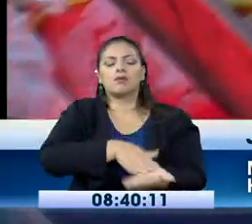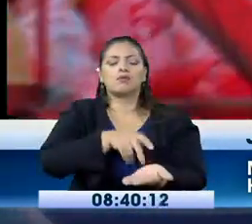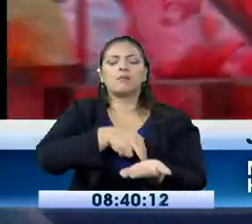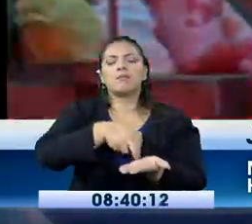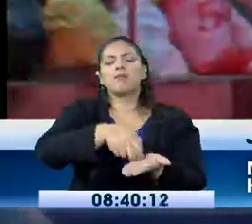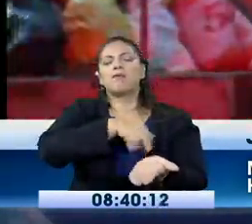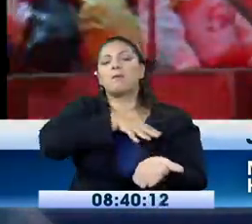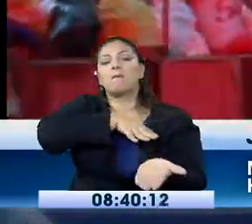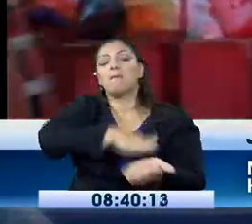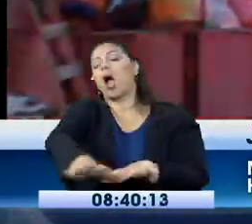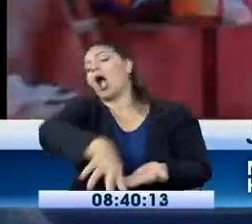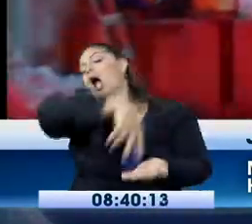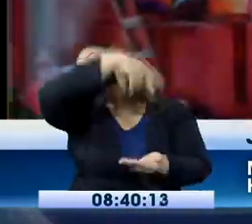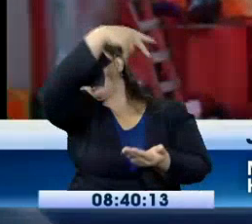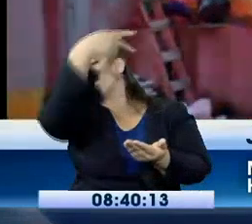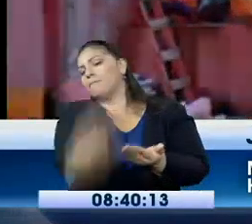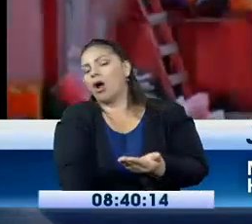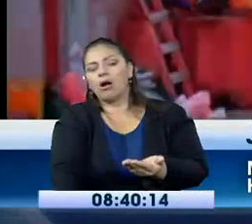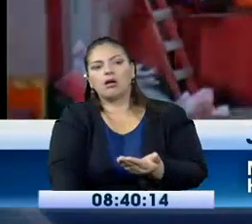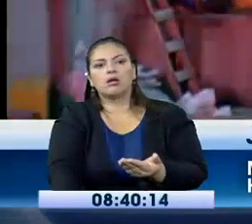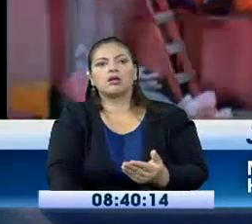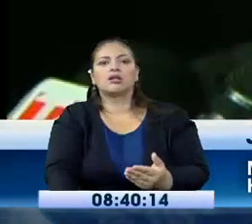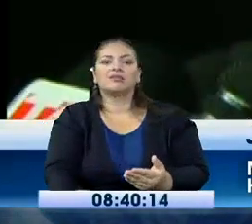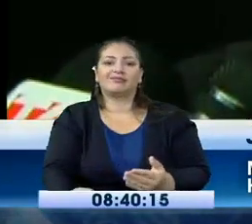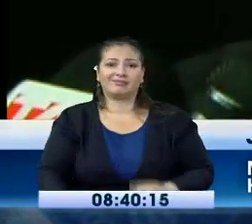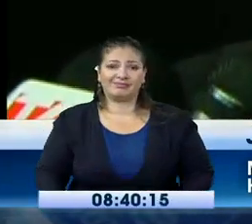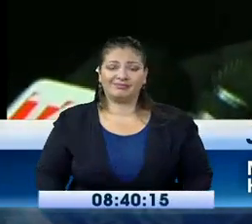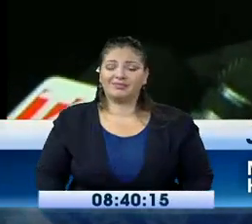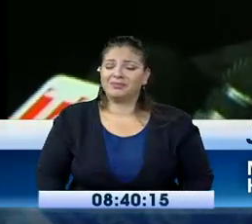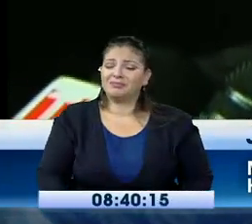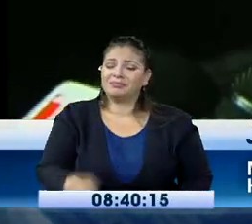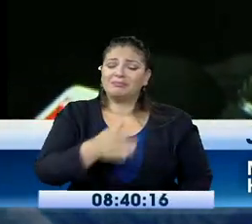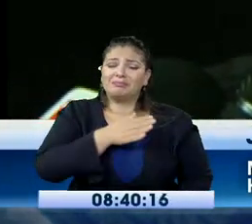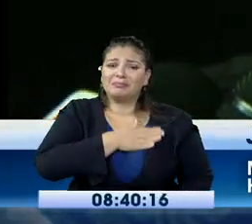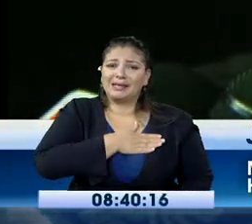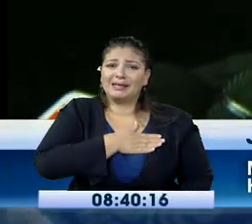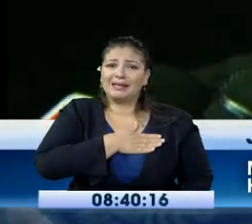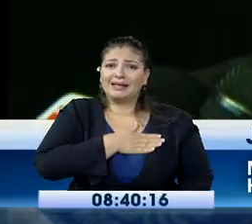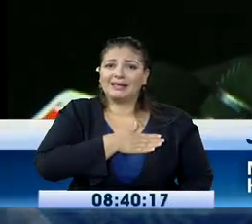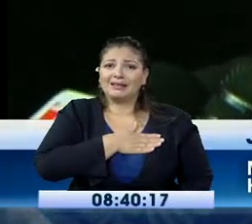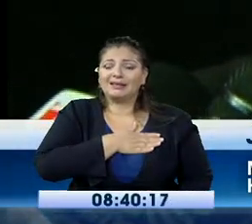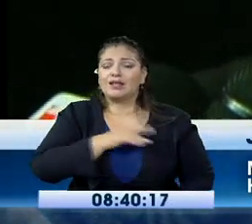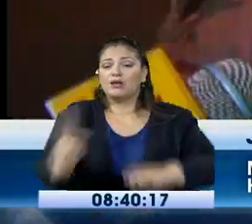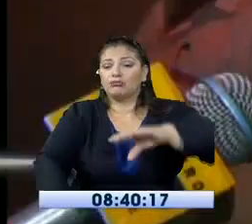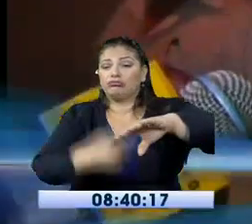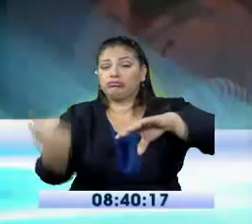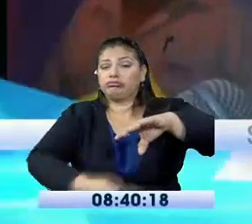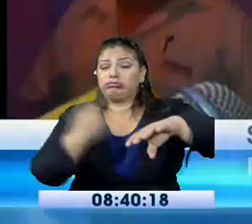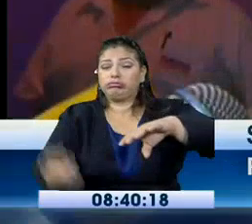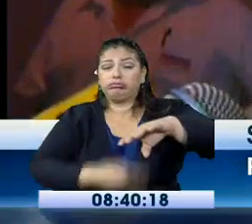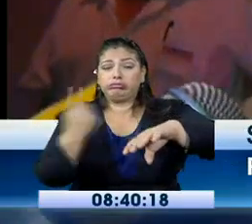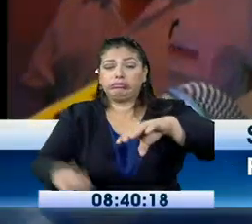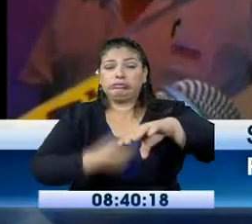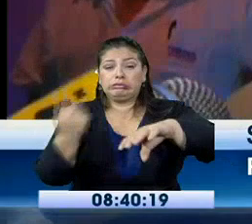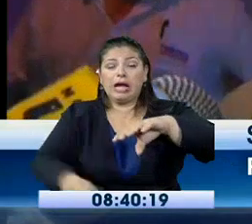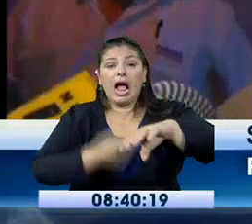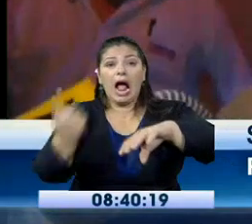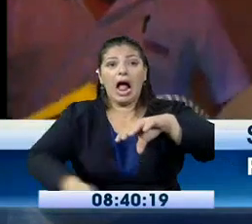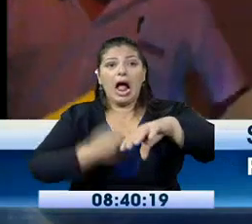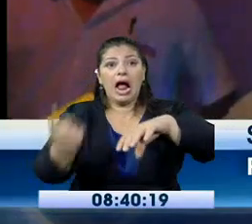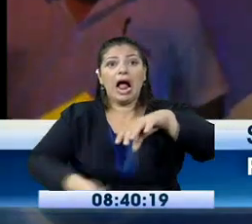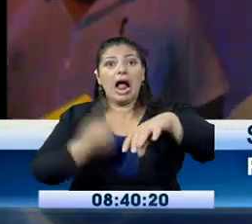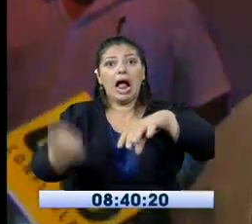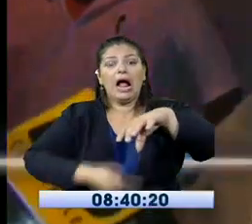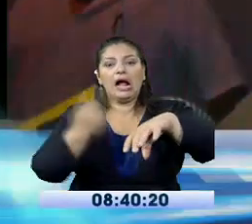en un triturador de hielo. Entonces, lamentablemente, ya está sin signos vitales. Lo que hemos encontrado pues es un molino de